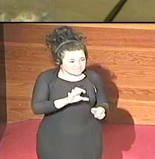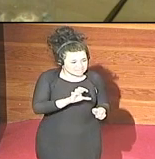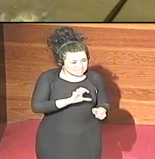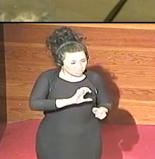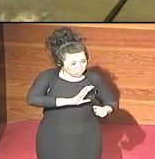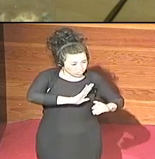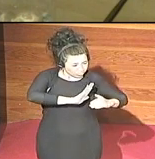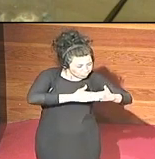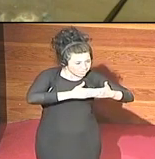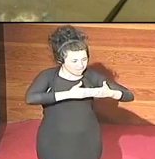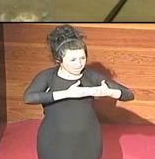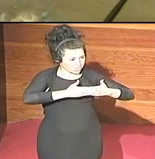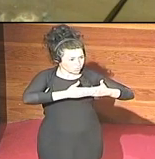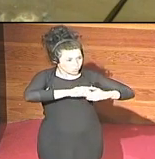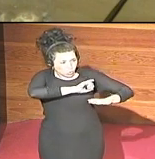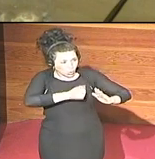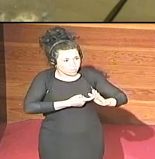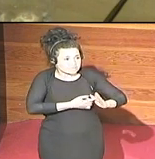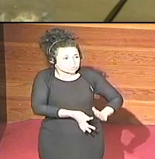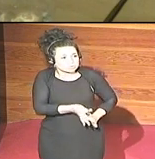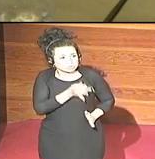cerrado sobre sí mismo aún,